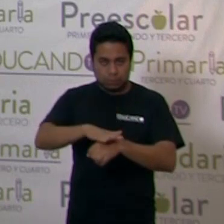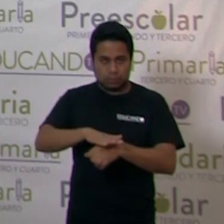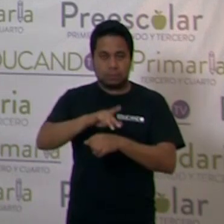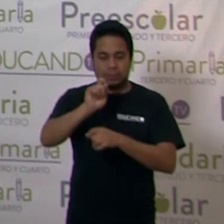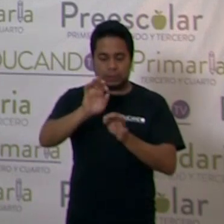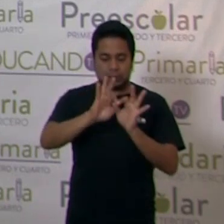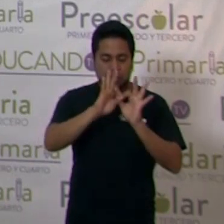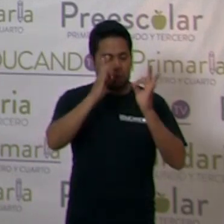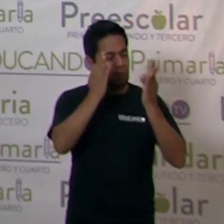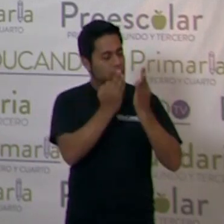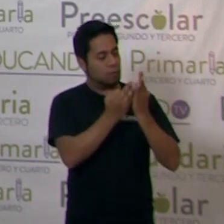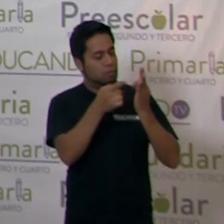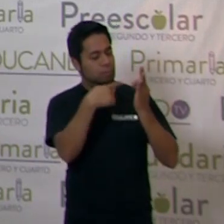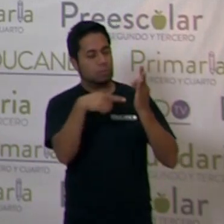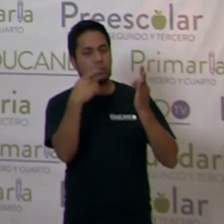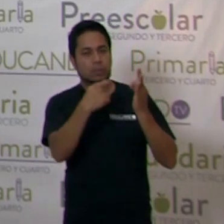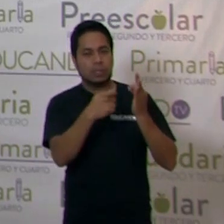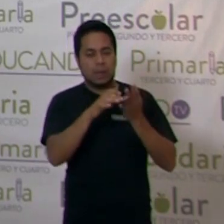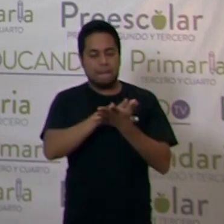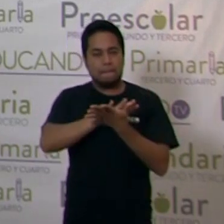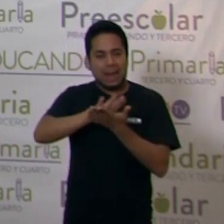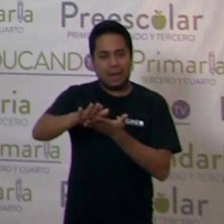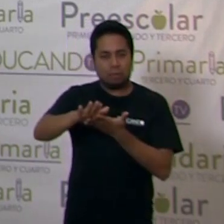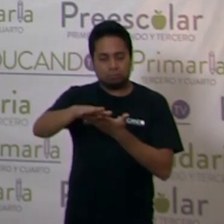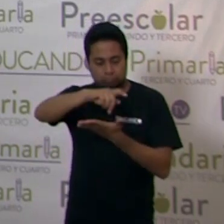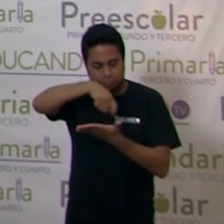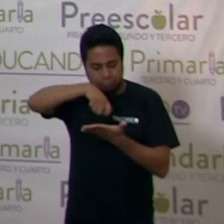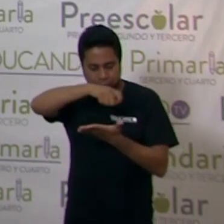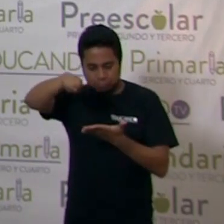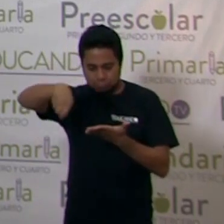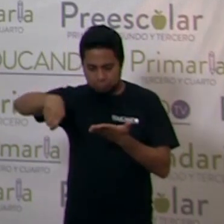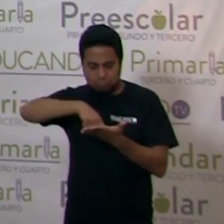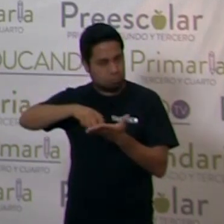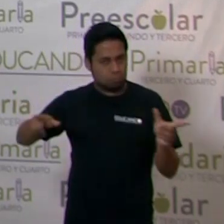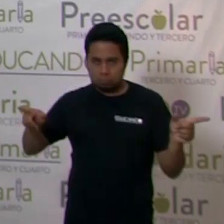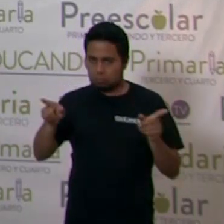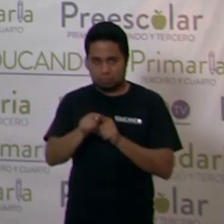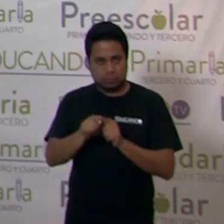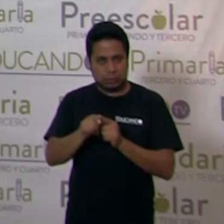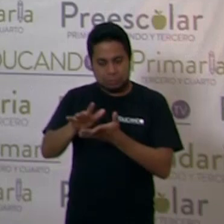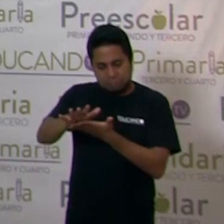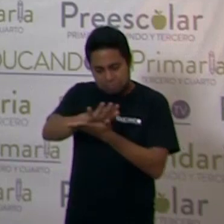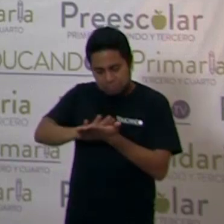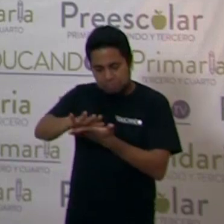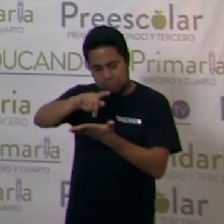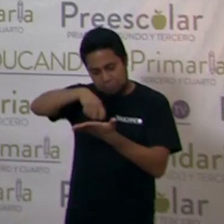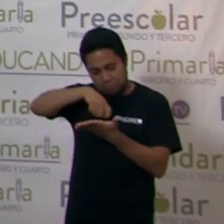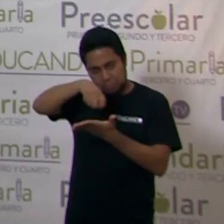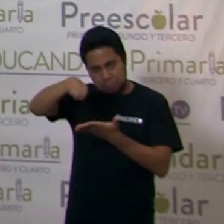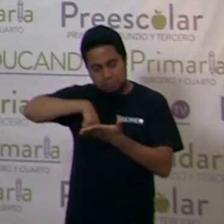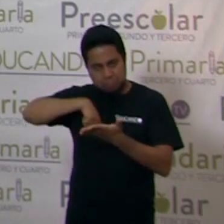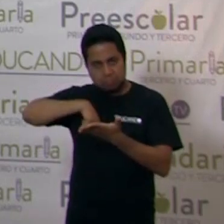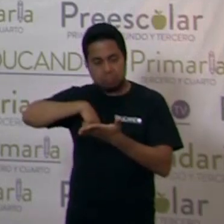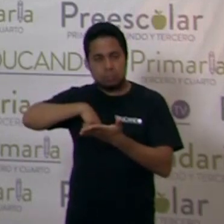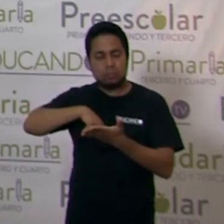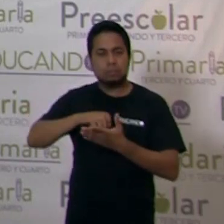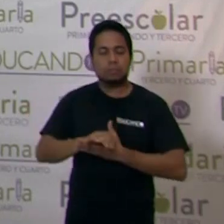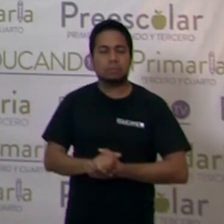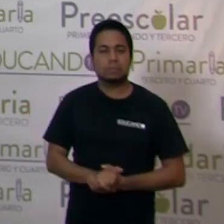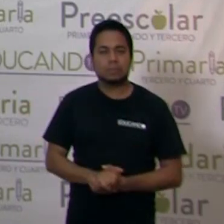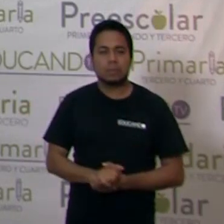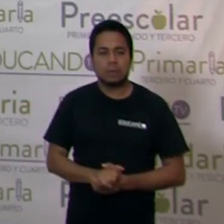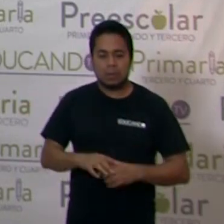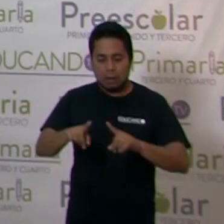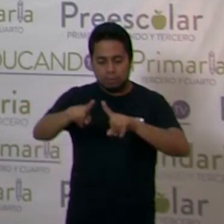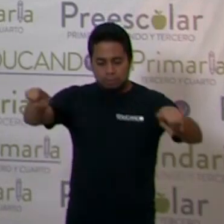una representación plana es algo plano que está Unido es una superficie